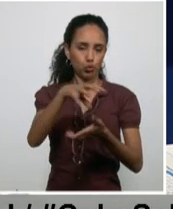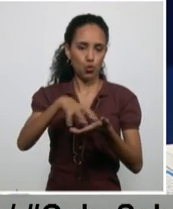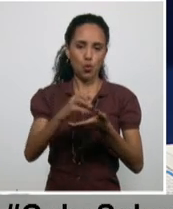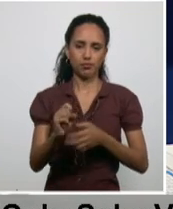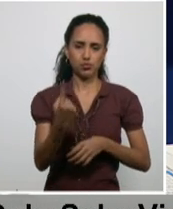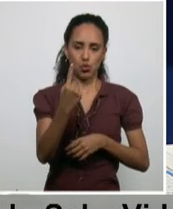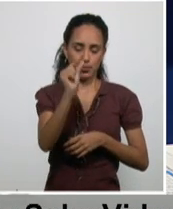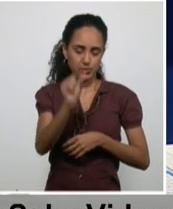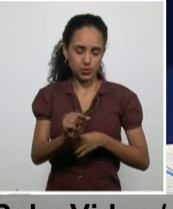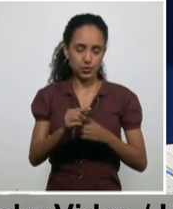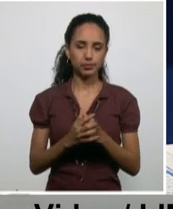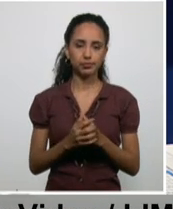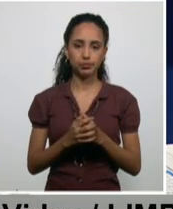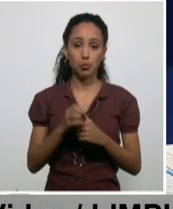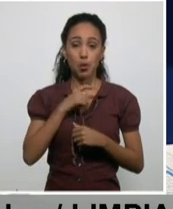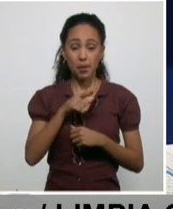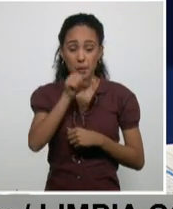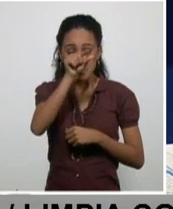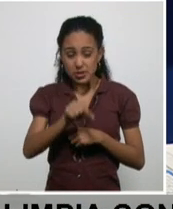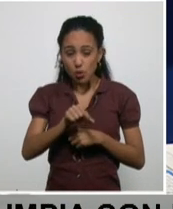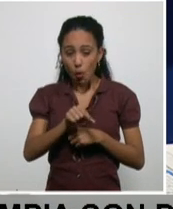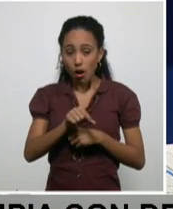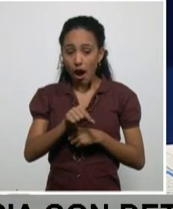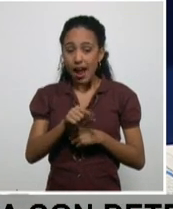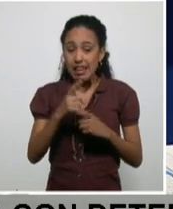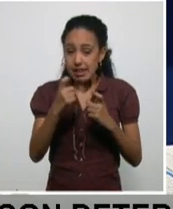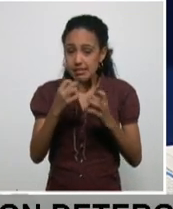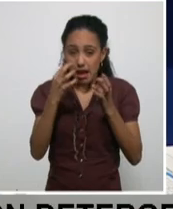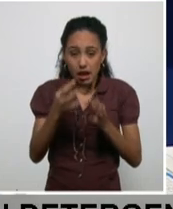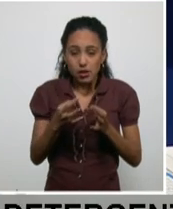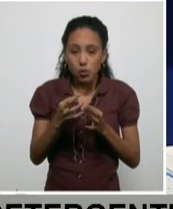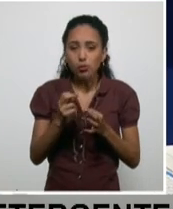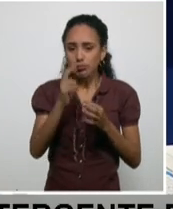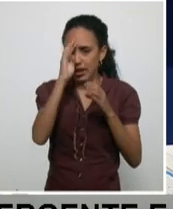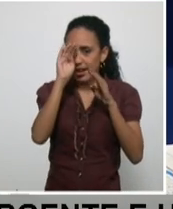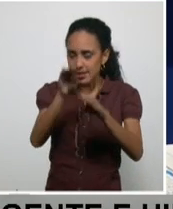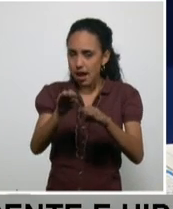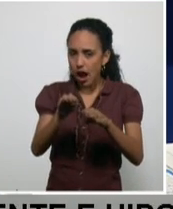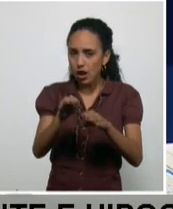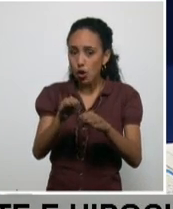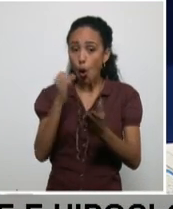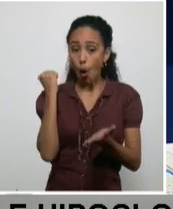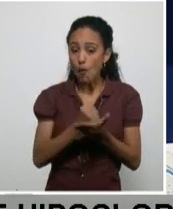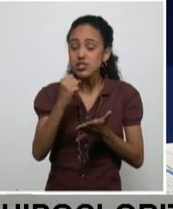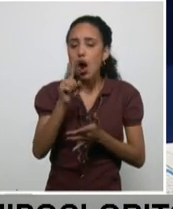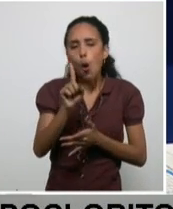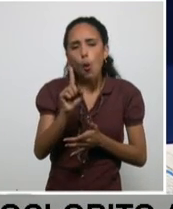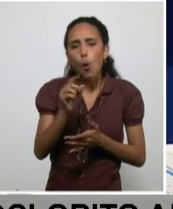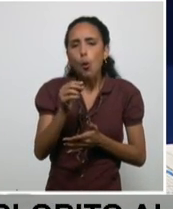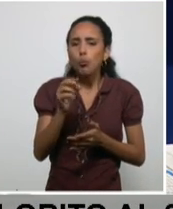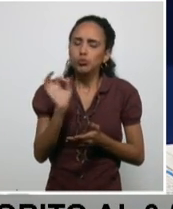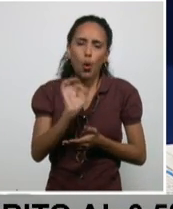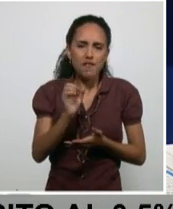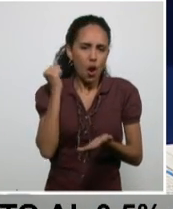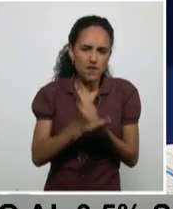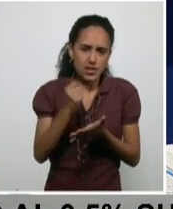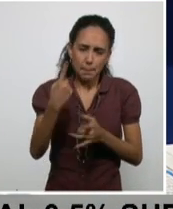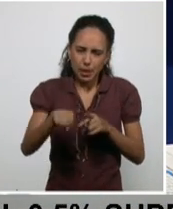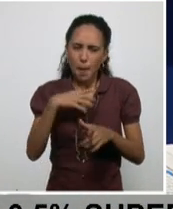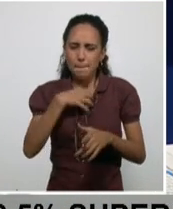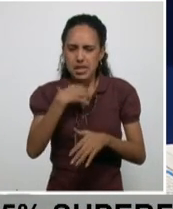Si es necesario hospitalizarlo, un caso confirmado o sospechoso, pues se hace en los centros de atención designados